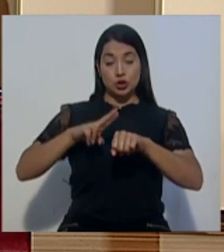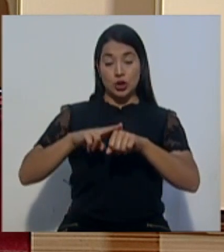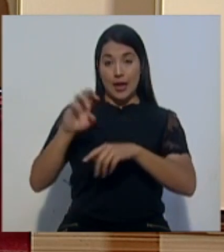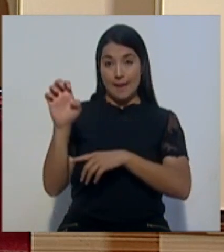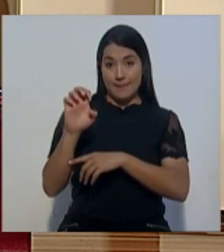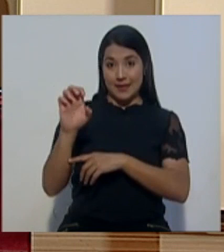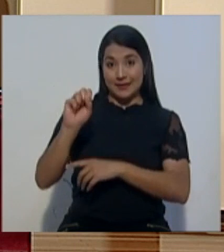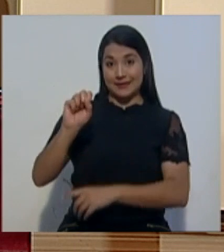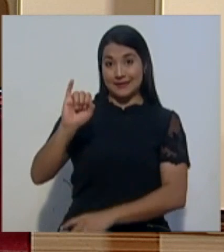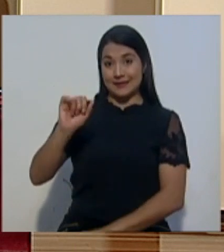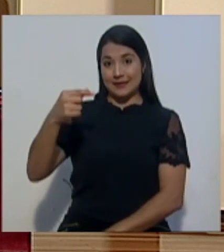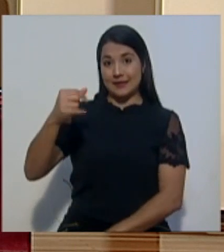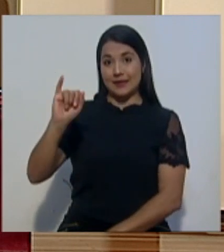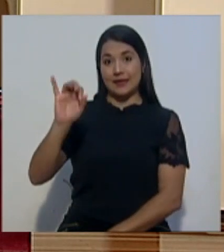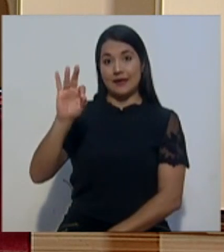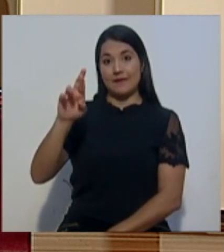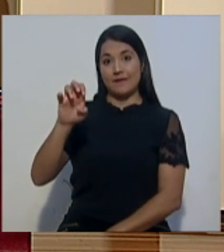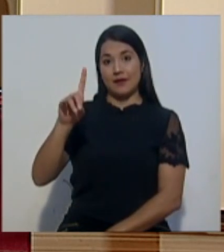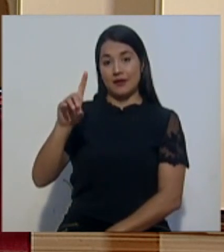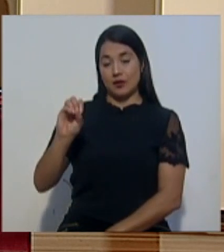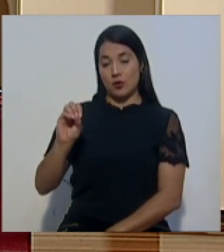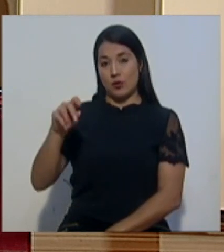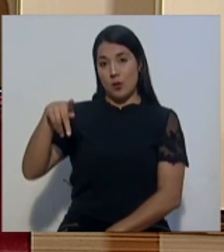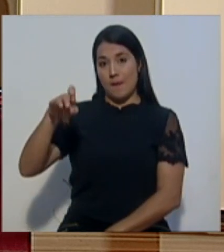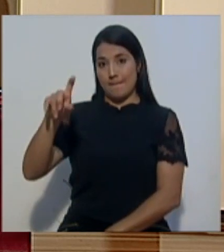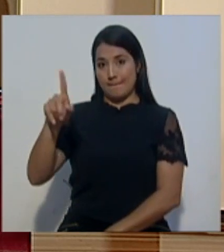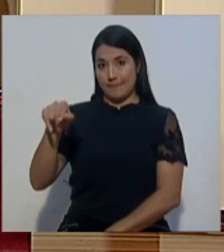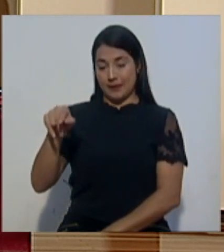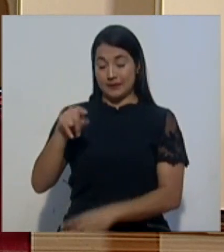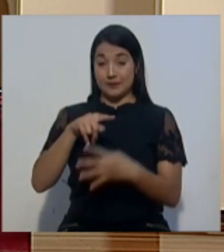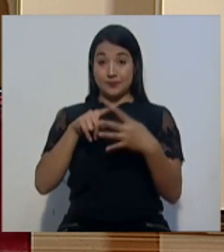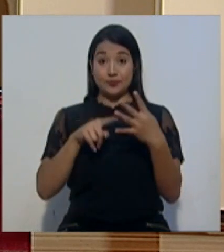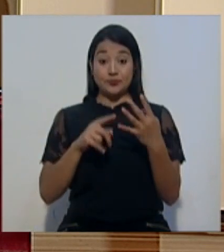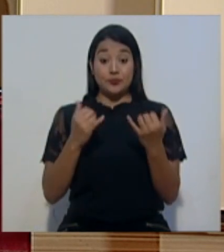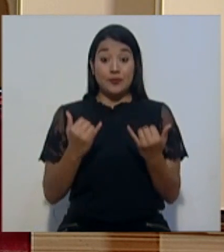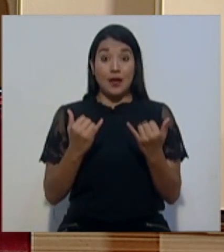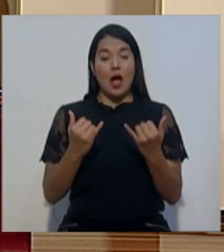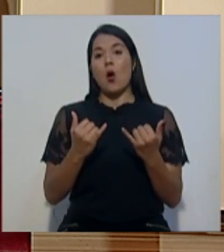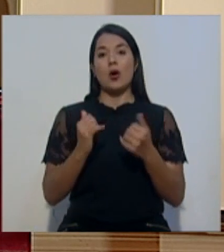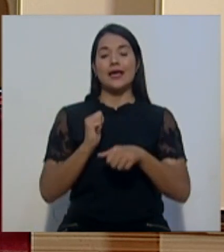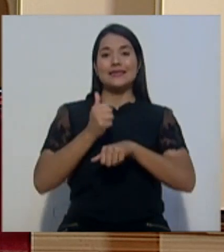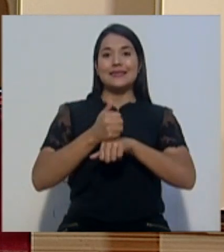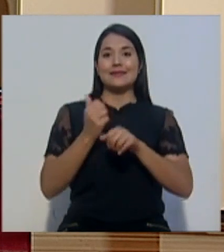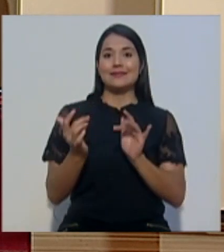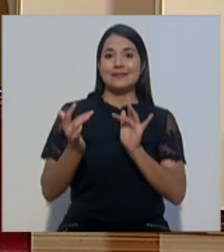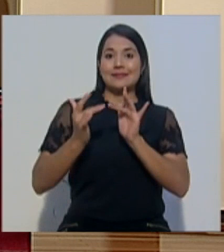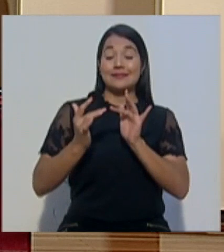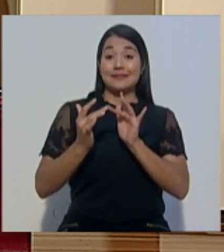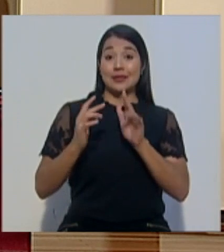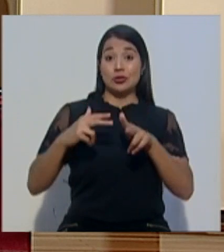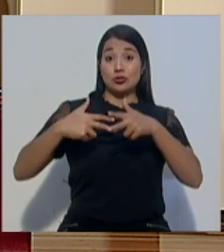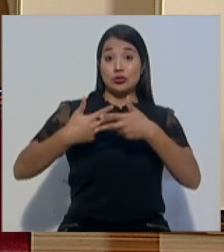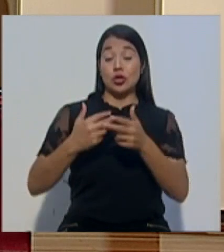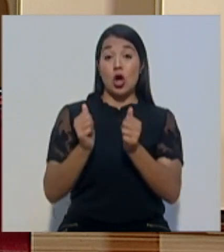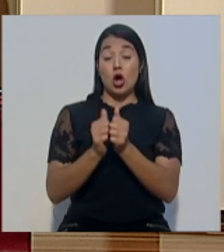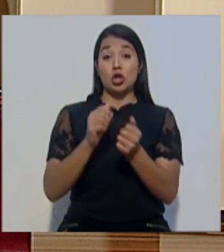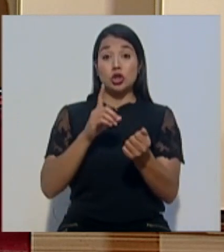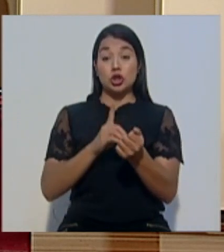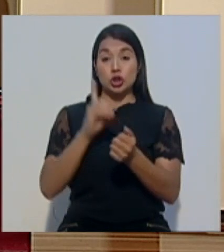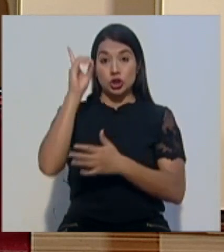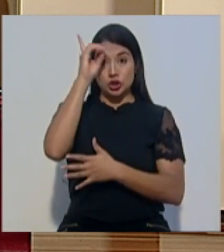Emergencias, don Sigifredo Pérez. Vamos a establecer entonces de inmediato el enlace con el doctor Daniel